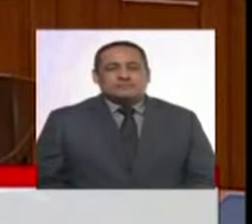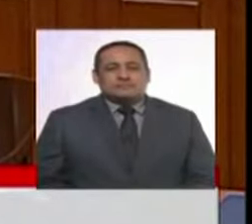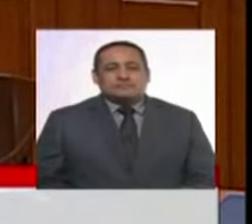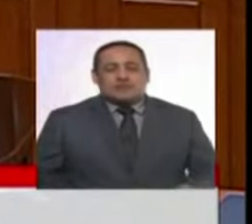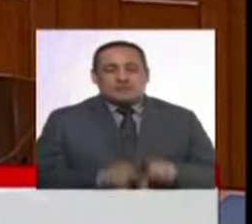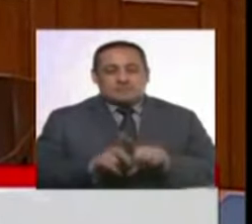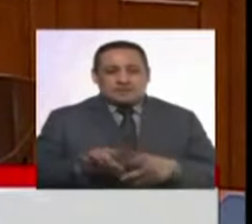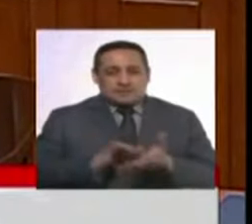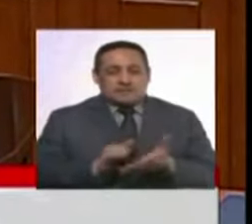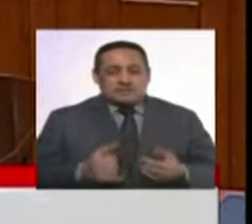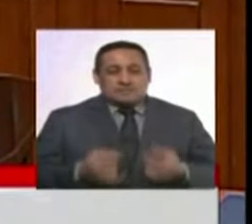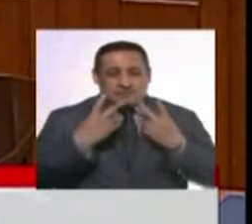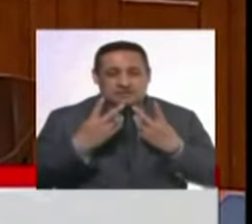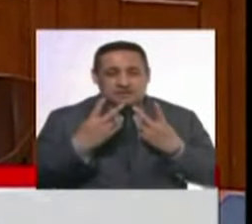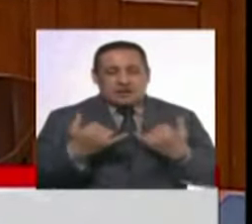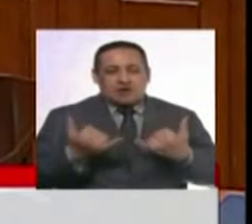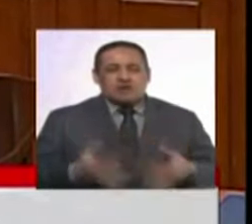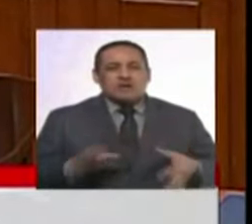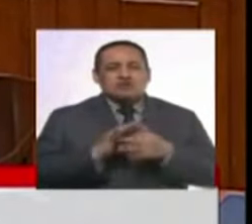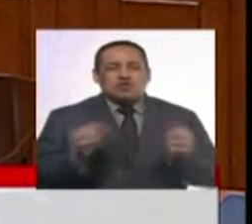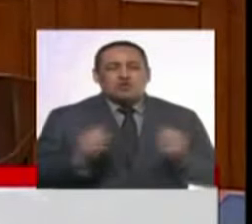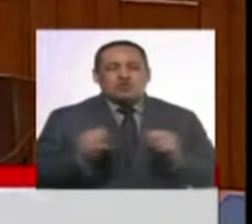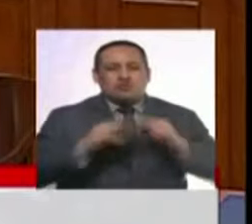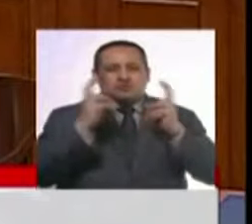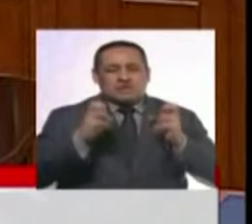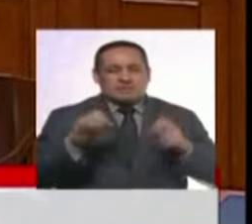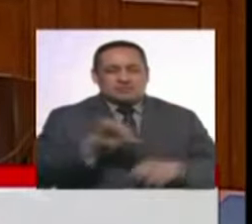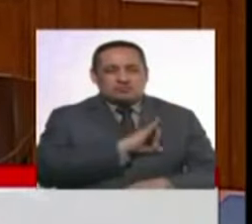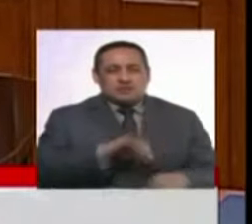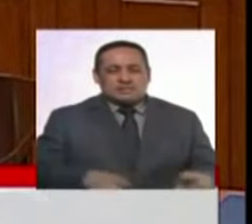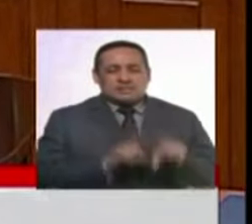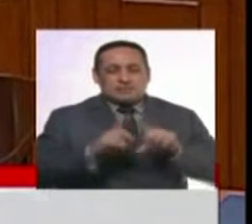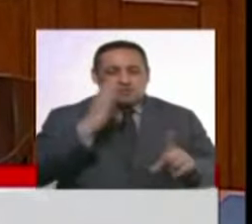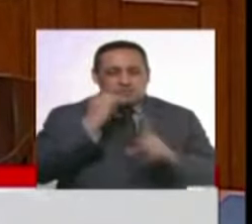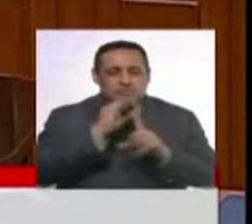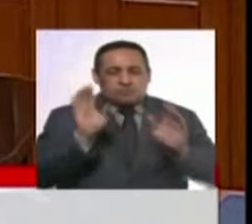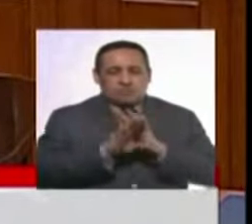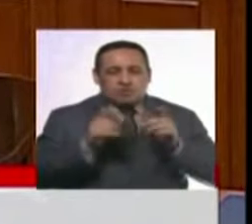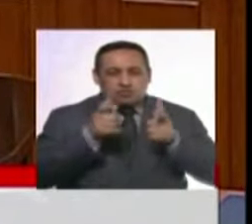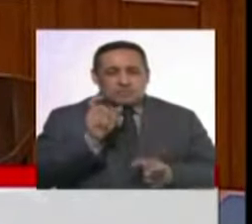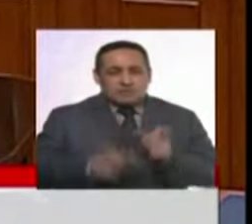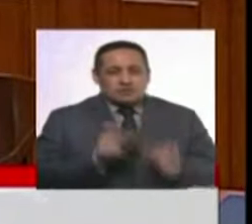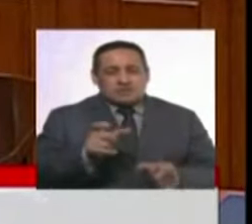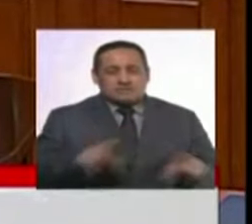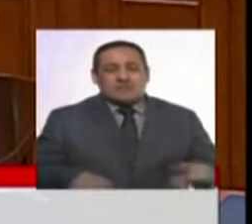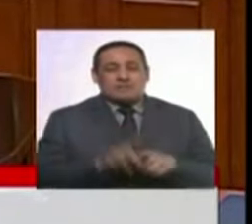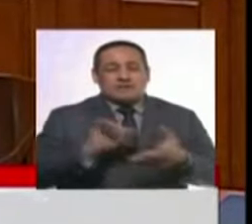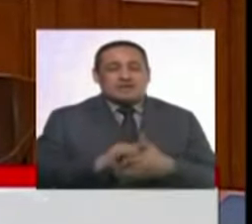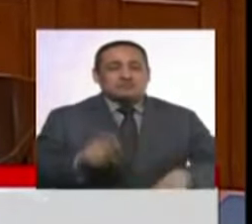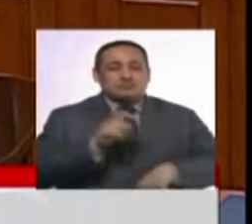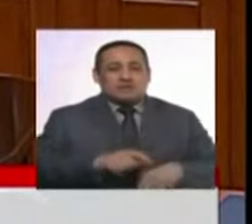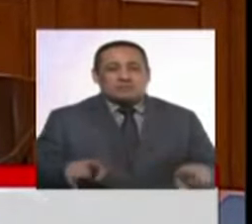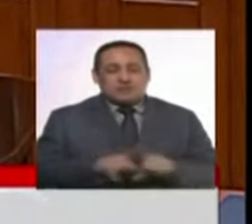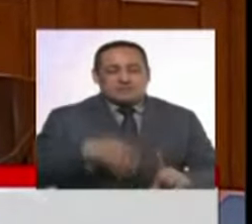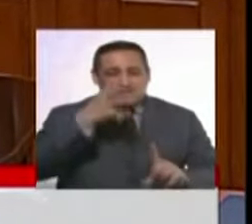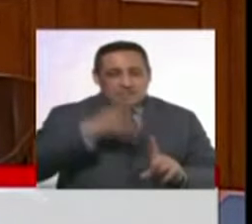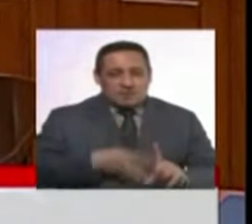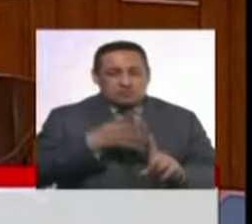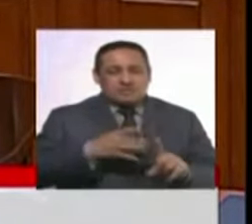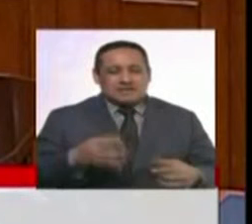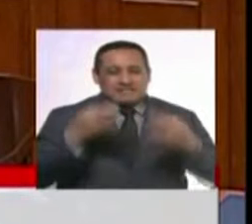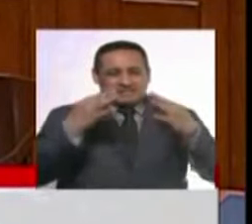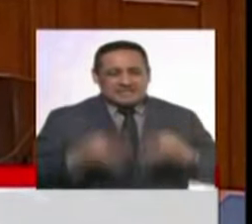ahora bien con relación a los fines institucionales y los objetivos de Seguridad Ciudadana que en su momento se evaluó de